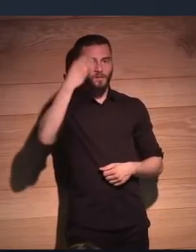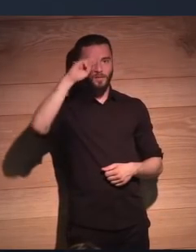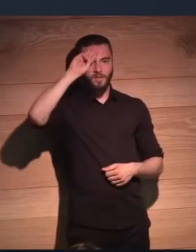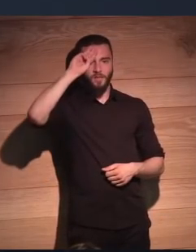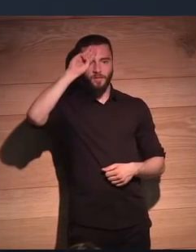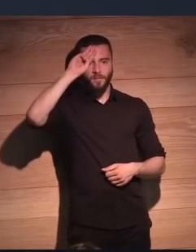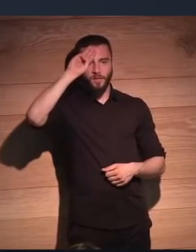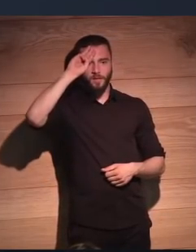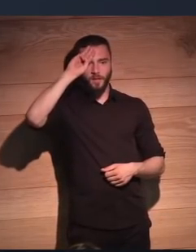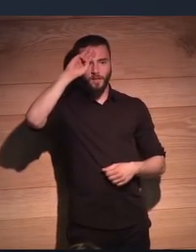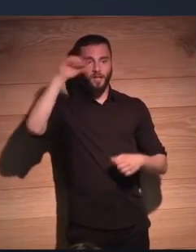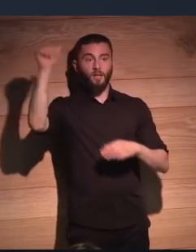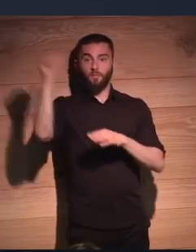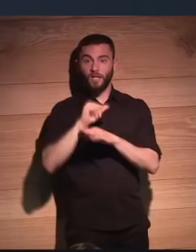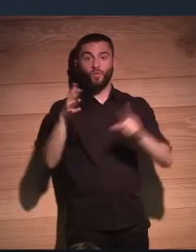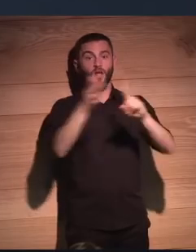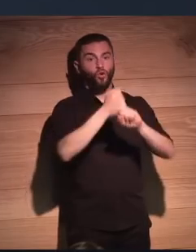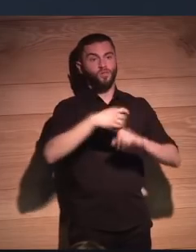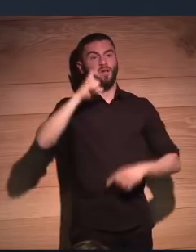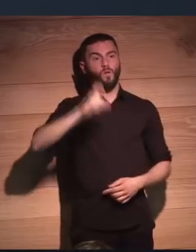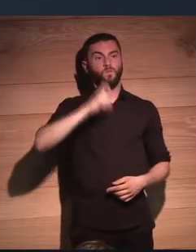que me costó encontrar la peli, que luego era malísima,